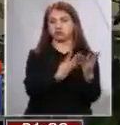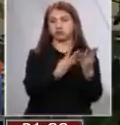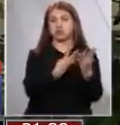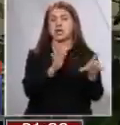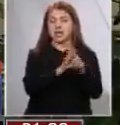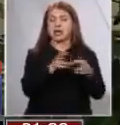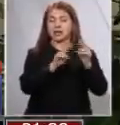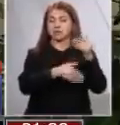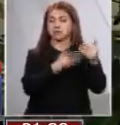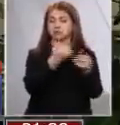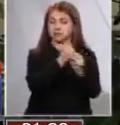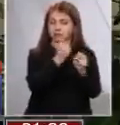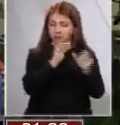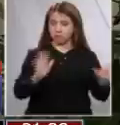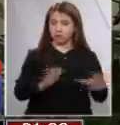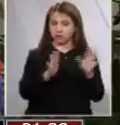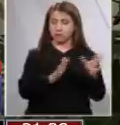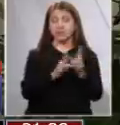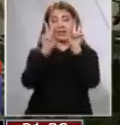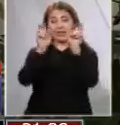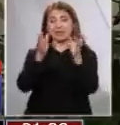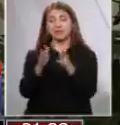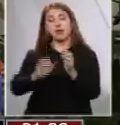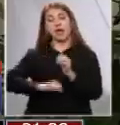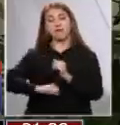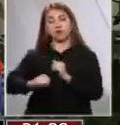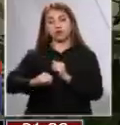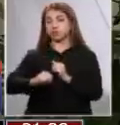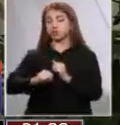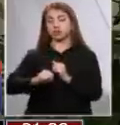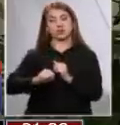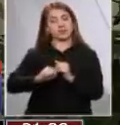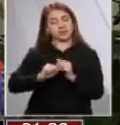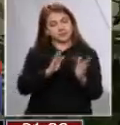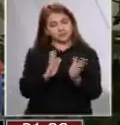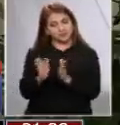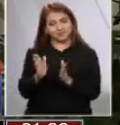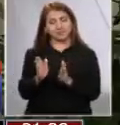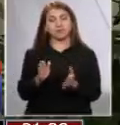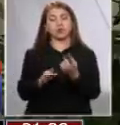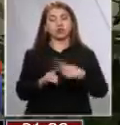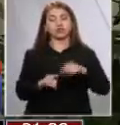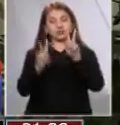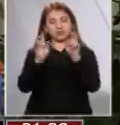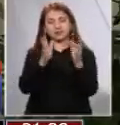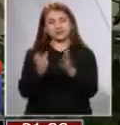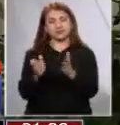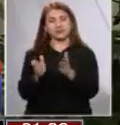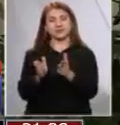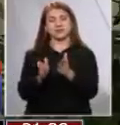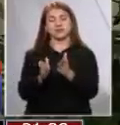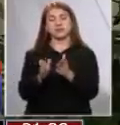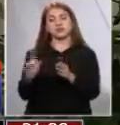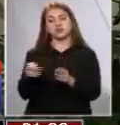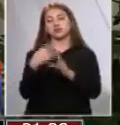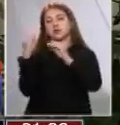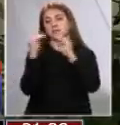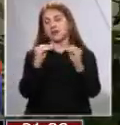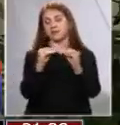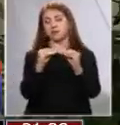trabajando fuertemente. Ahora, el tema del aborto tiene otra connotación. Por eso nosotros hablamos de